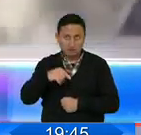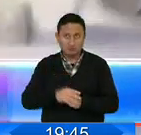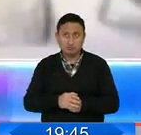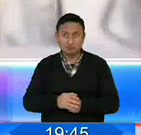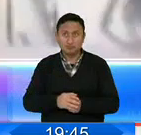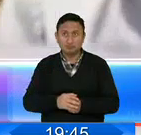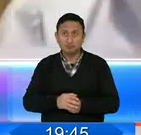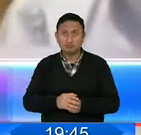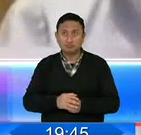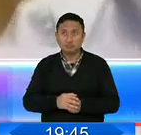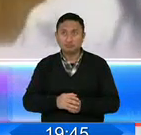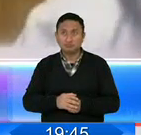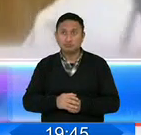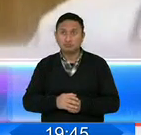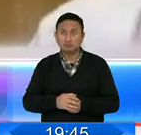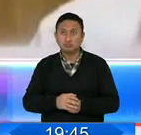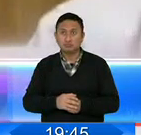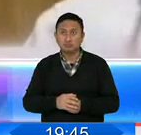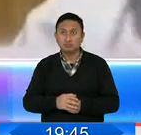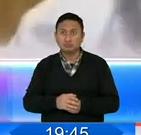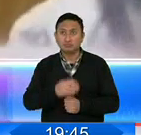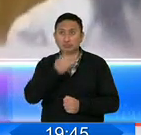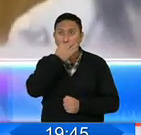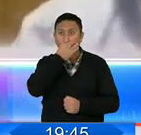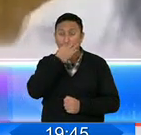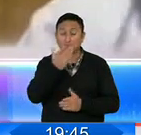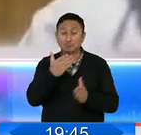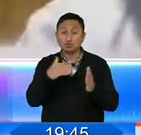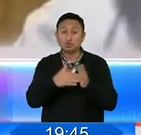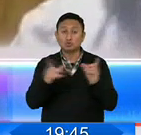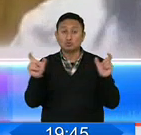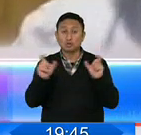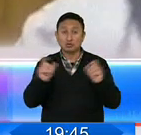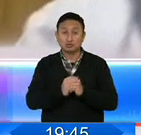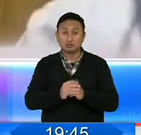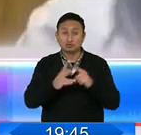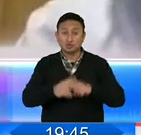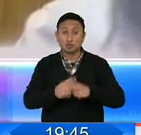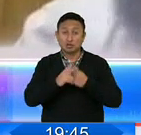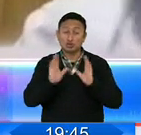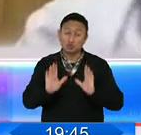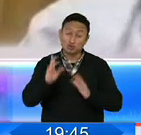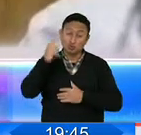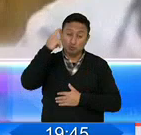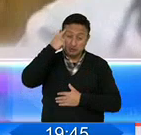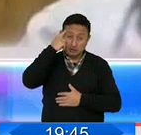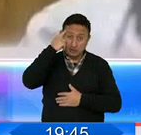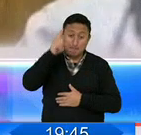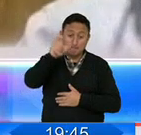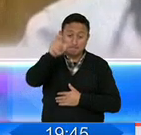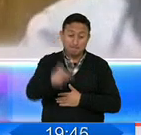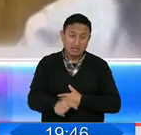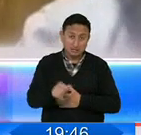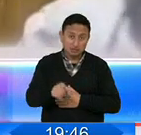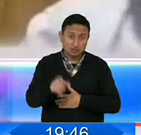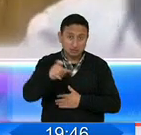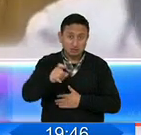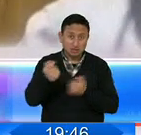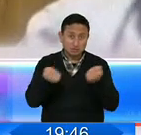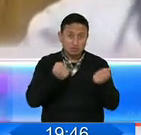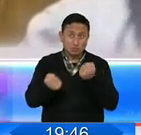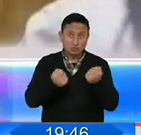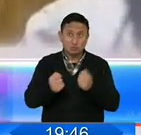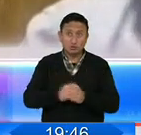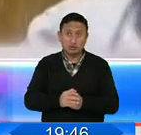de las posturas que es la del señor Arauz. Entonces, para empezar, yo pensaría que la persona que debería moderar el debate es alguien que no